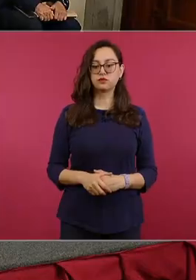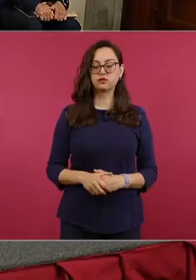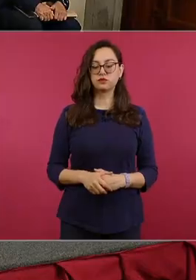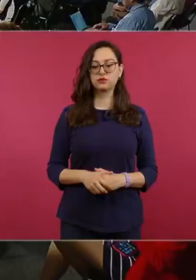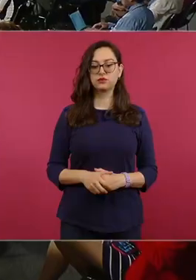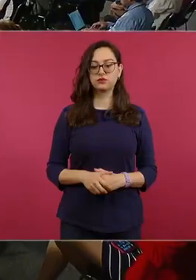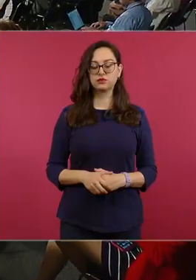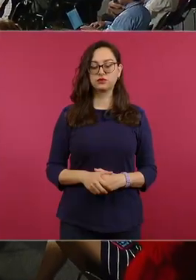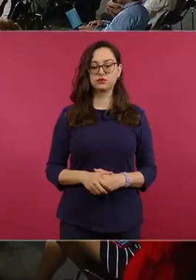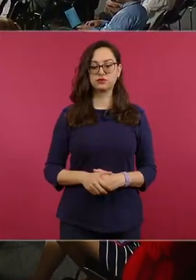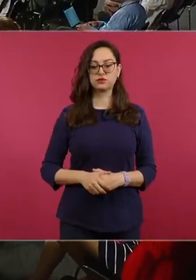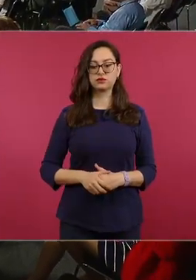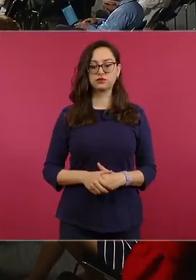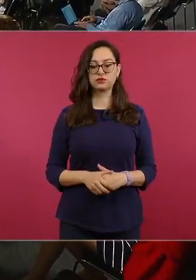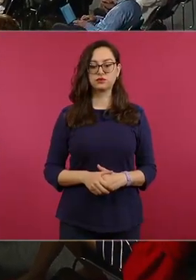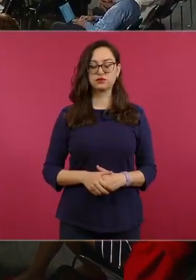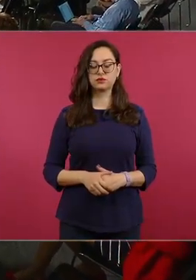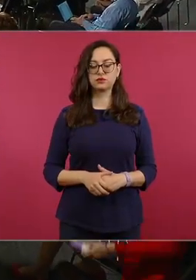hicieron